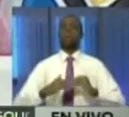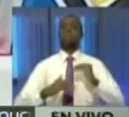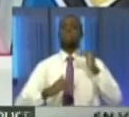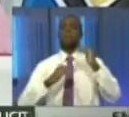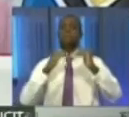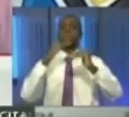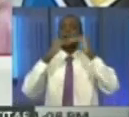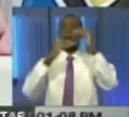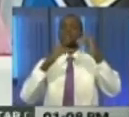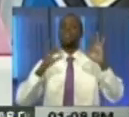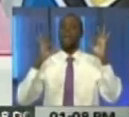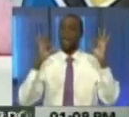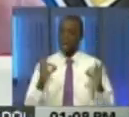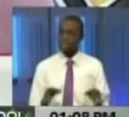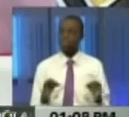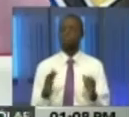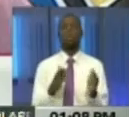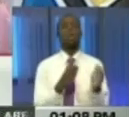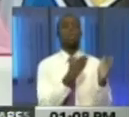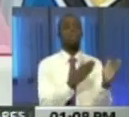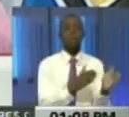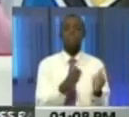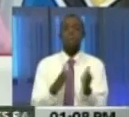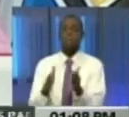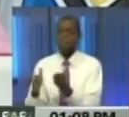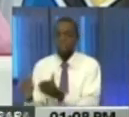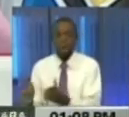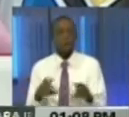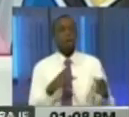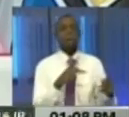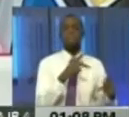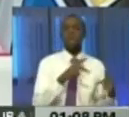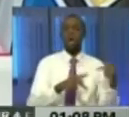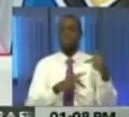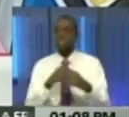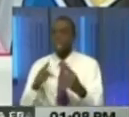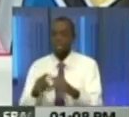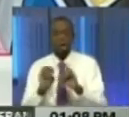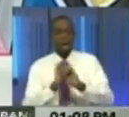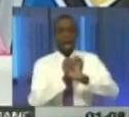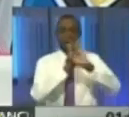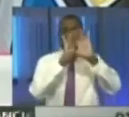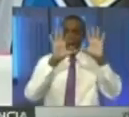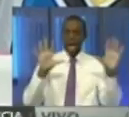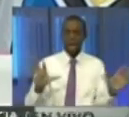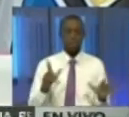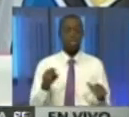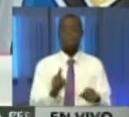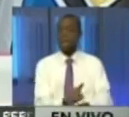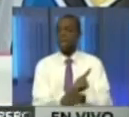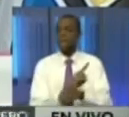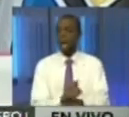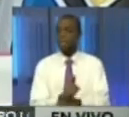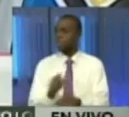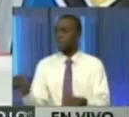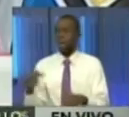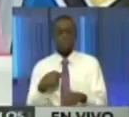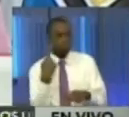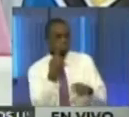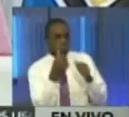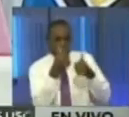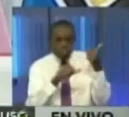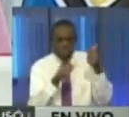Constitución, procesos electorales confiables, transparentes, rápidos, auditables,